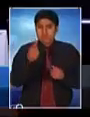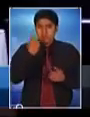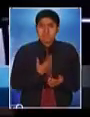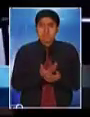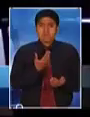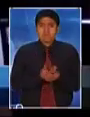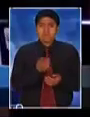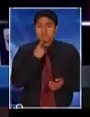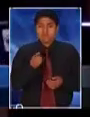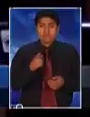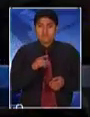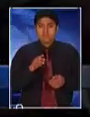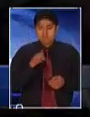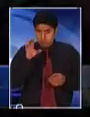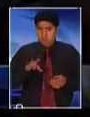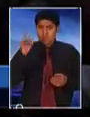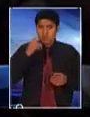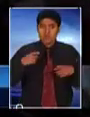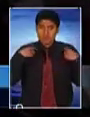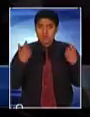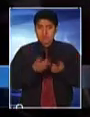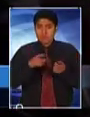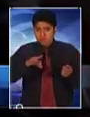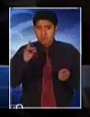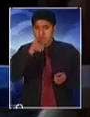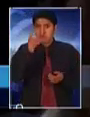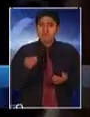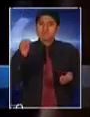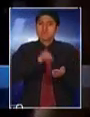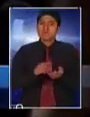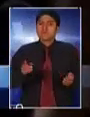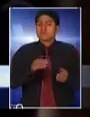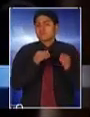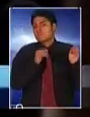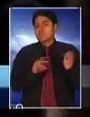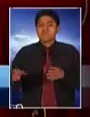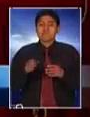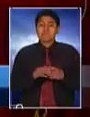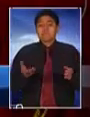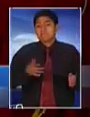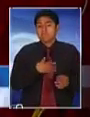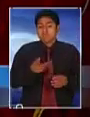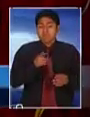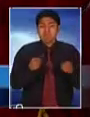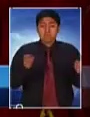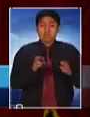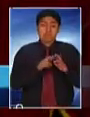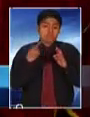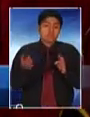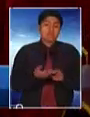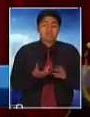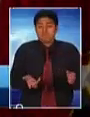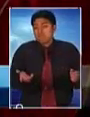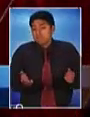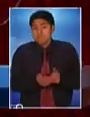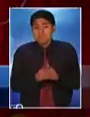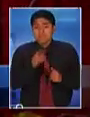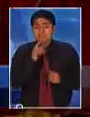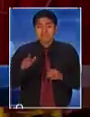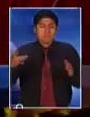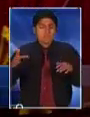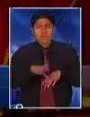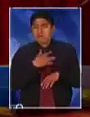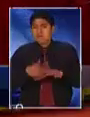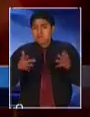principales demandas. Los electos congresistas, una vez más, dejaron plantados a los legisladores regionales